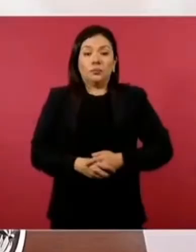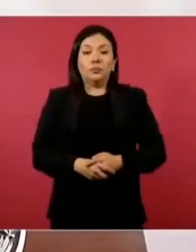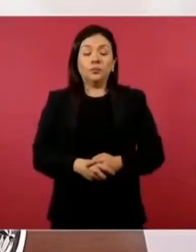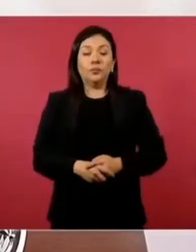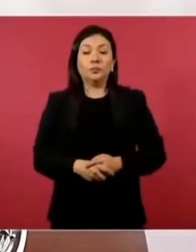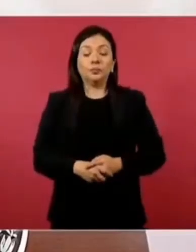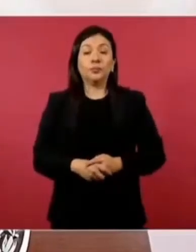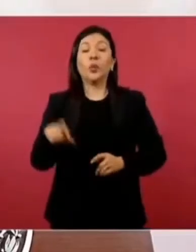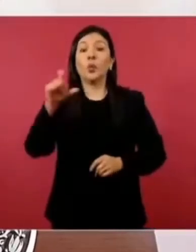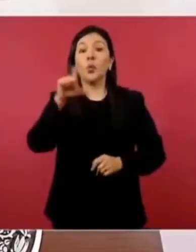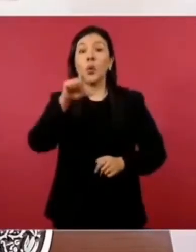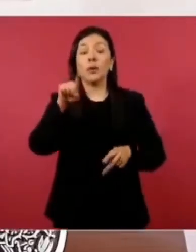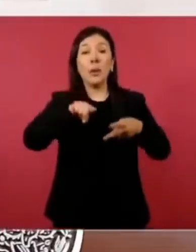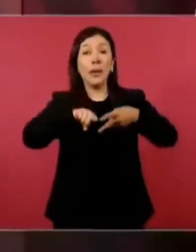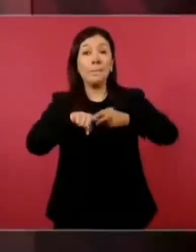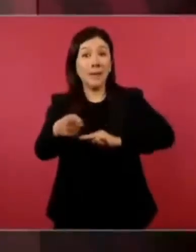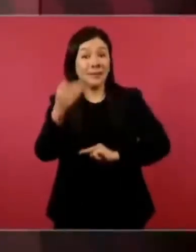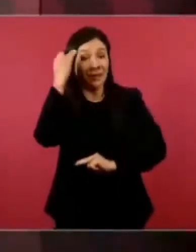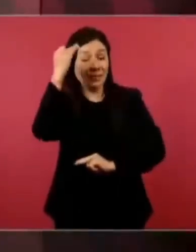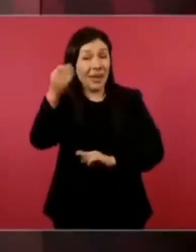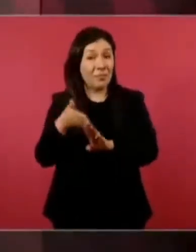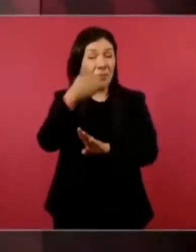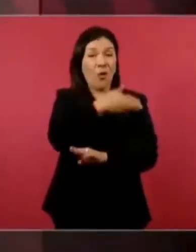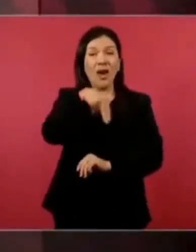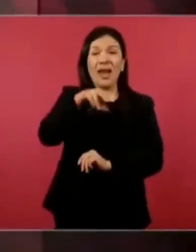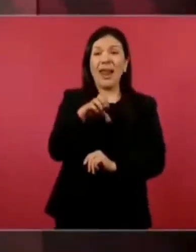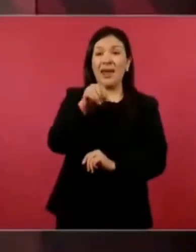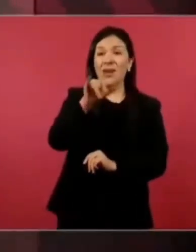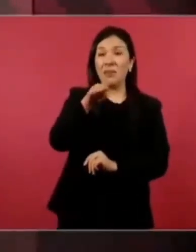Desde que empezó el periodo neoliberal,